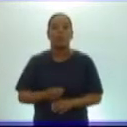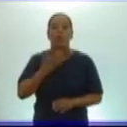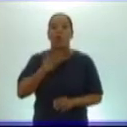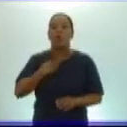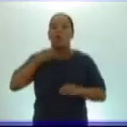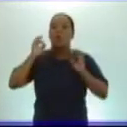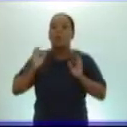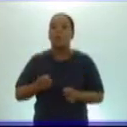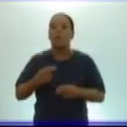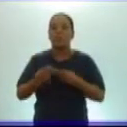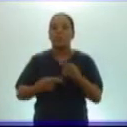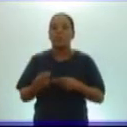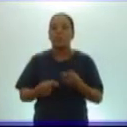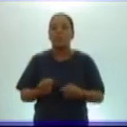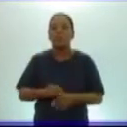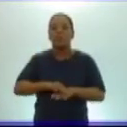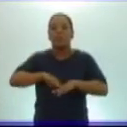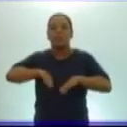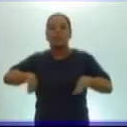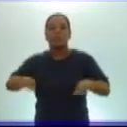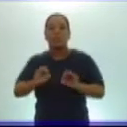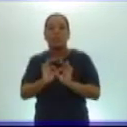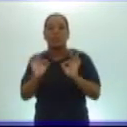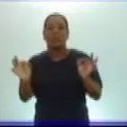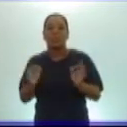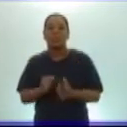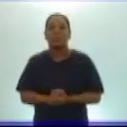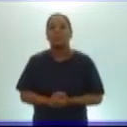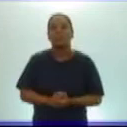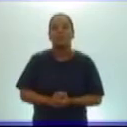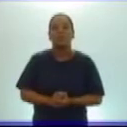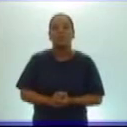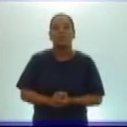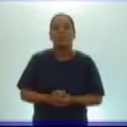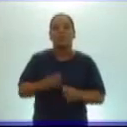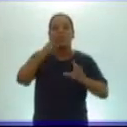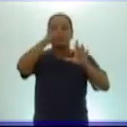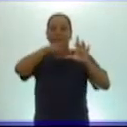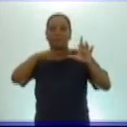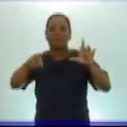en la decantación simple, la representación del diagrama de flujo.